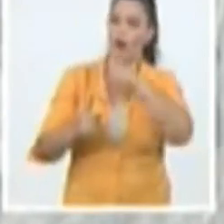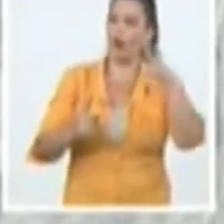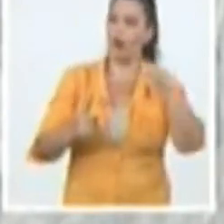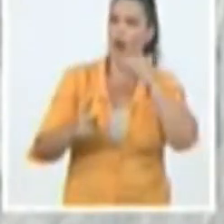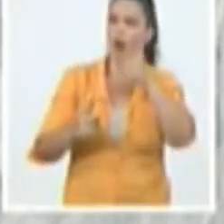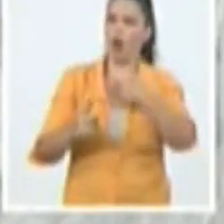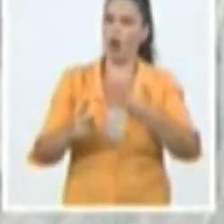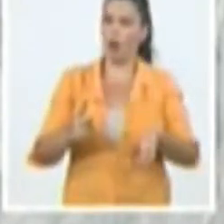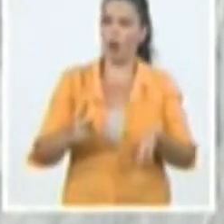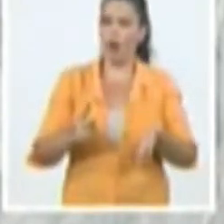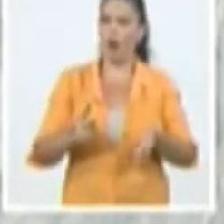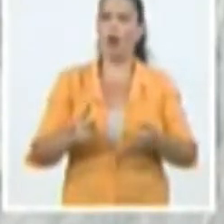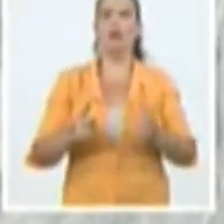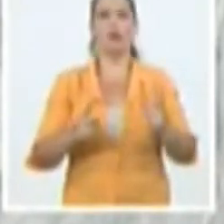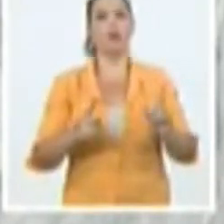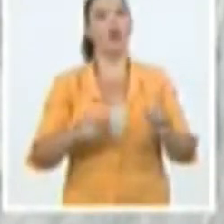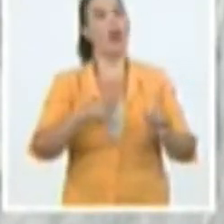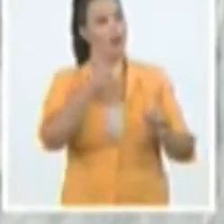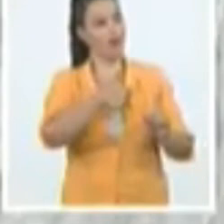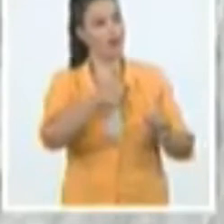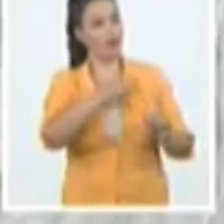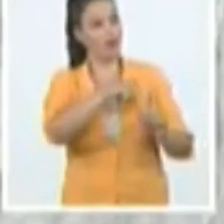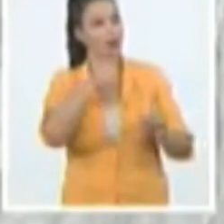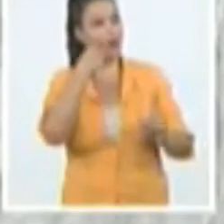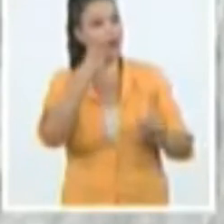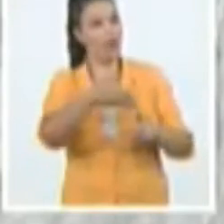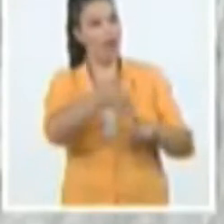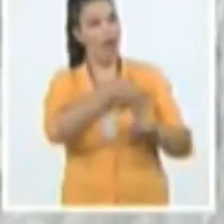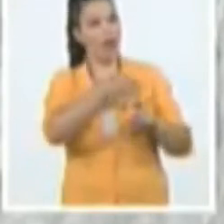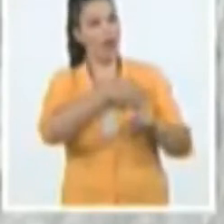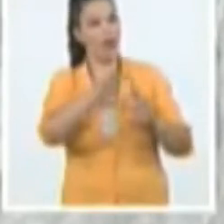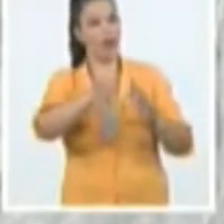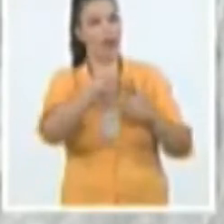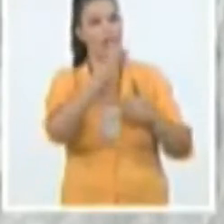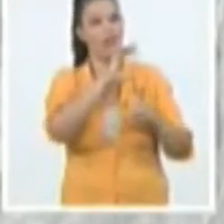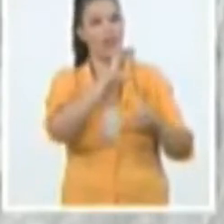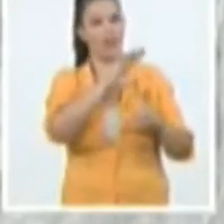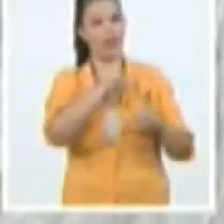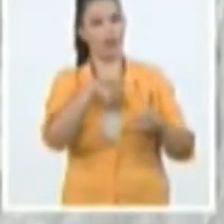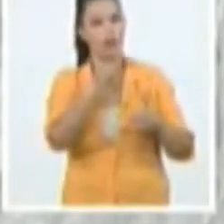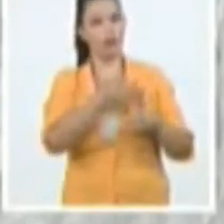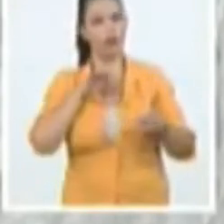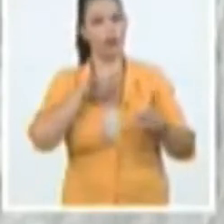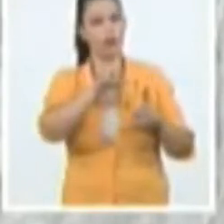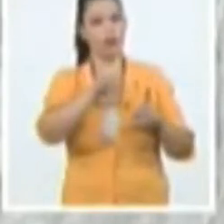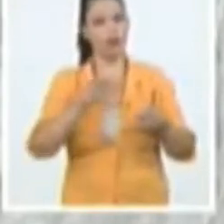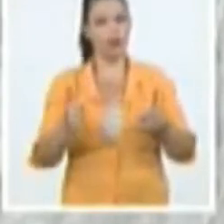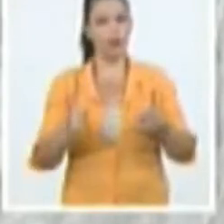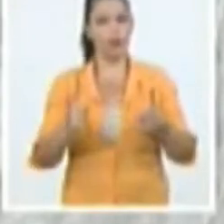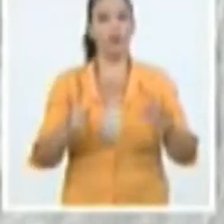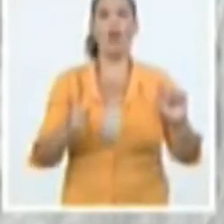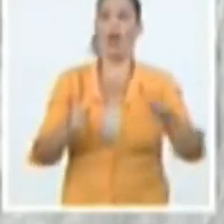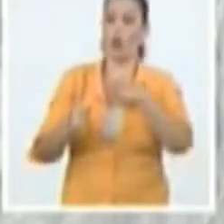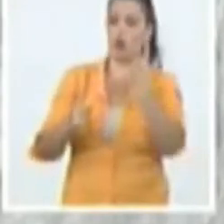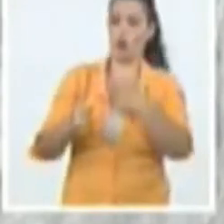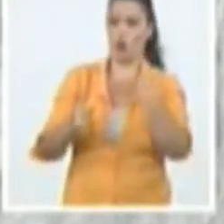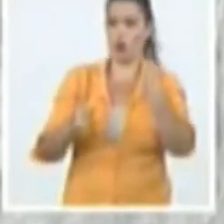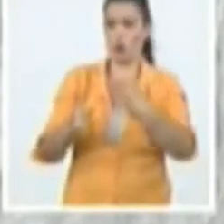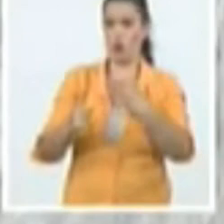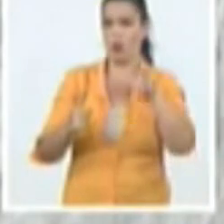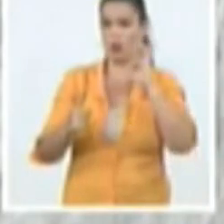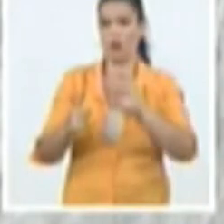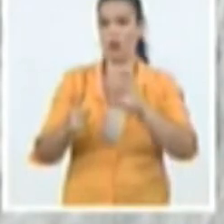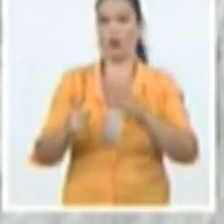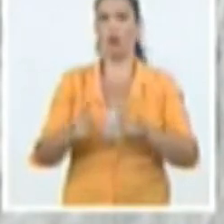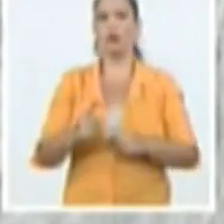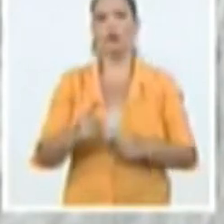que hicimos de adelantar para el día 15. Bueno, nosotros, el Movimiento Democracia y el Movimiento Opositores por la Nueva República,